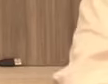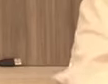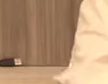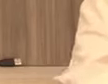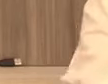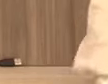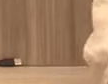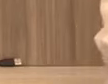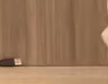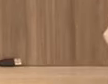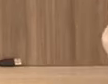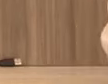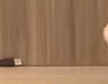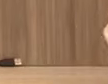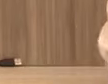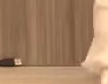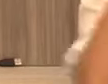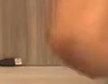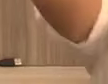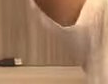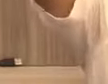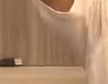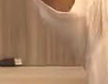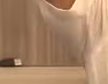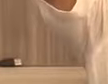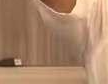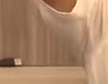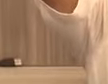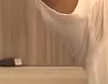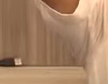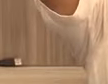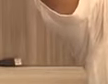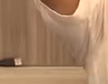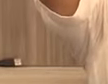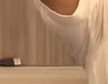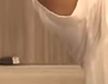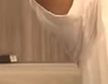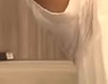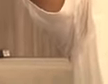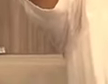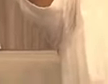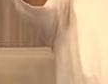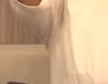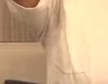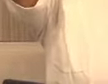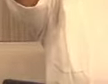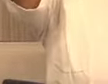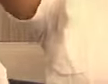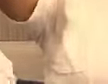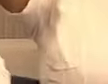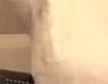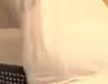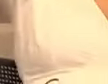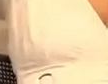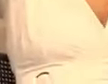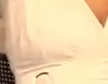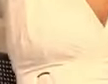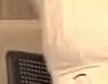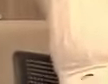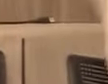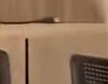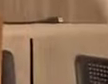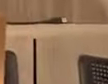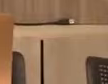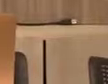de presupuestos máximos, que es los ingresos que sustentan los no PBS, pero esto es un déficit que está a